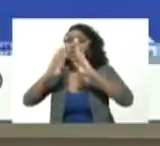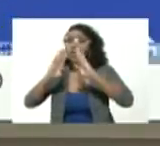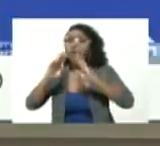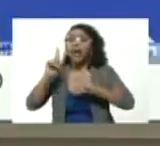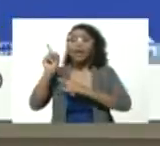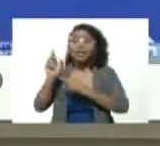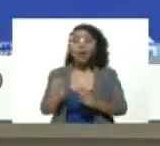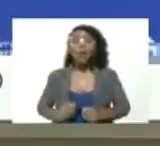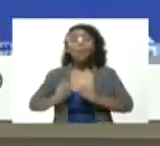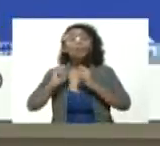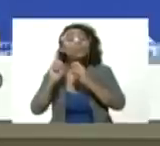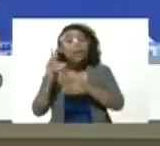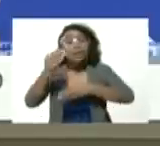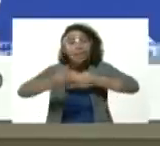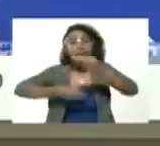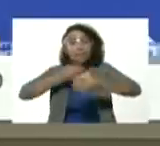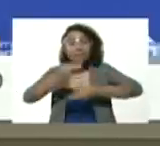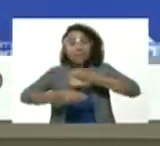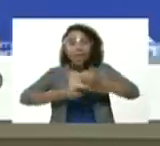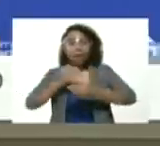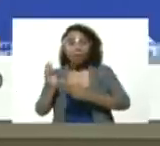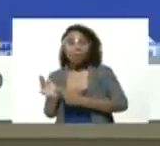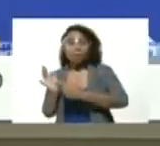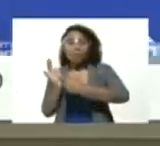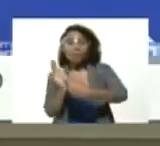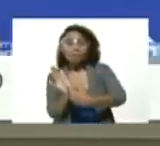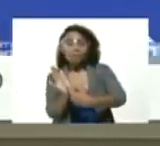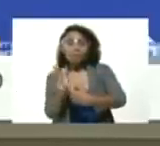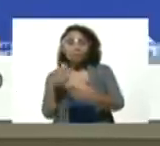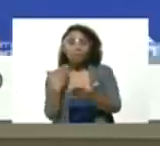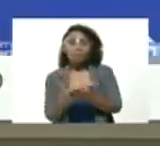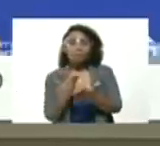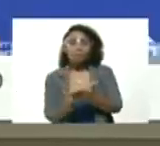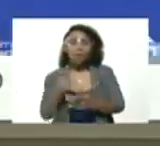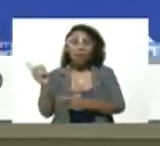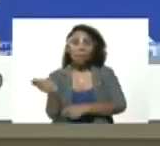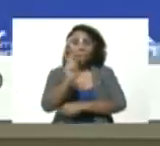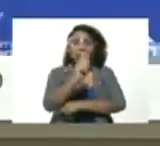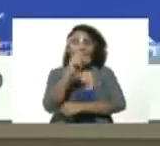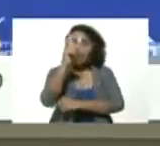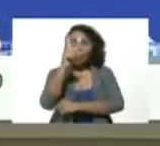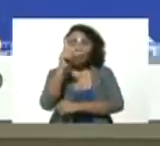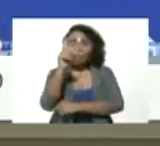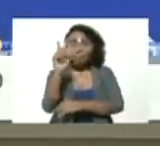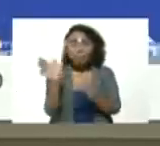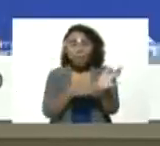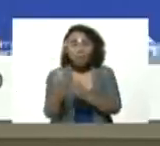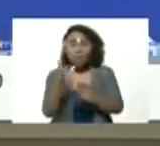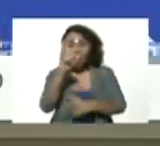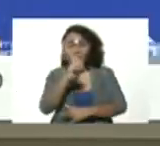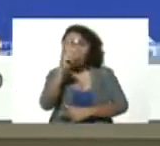oportunidad fueron consignadas en el mes de marzo del año 2020. Nosotros